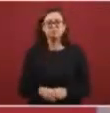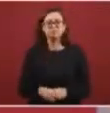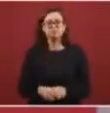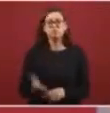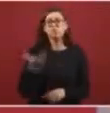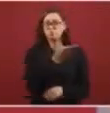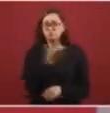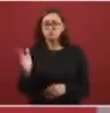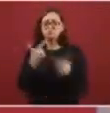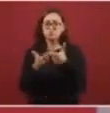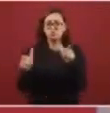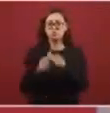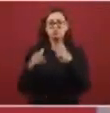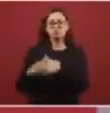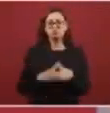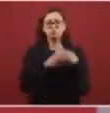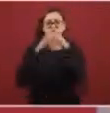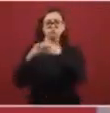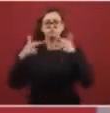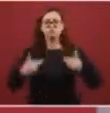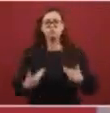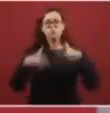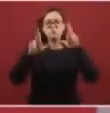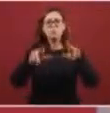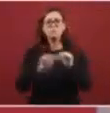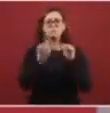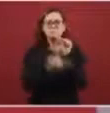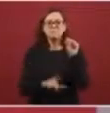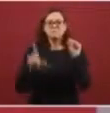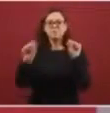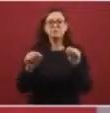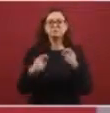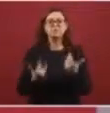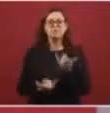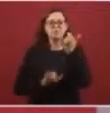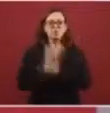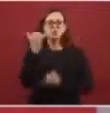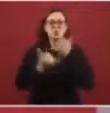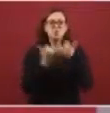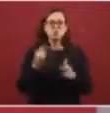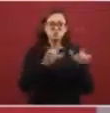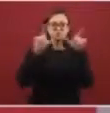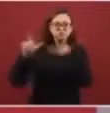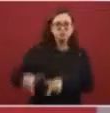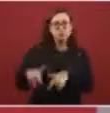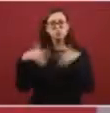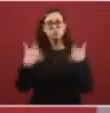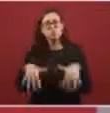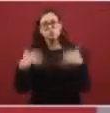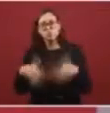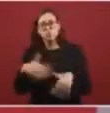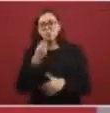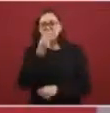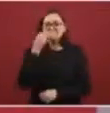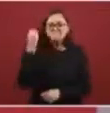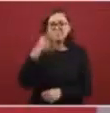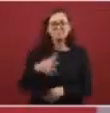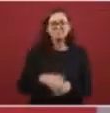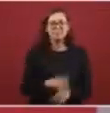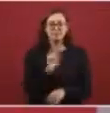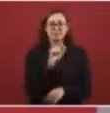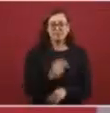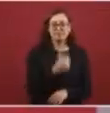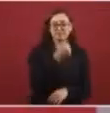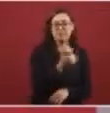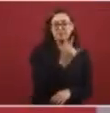que representará a nuestra nación y que hará de esos Juegos Panamericanos algo inolvidable. Durante el periodo que contemplará del 26 de